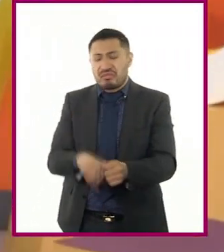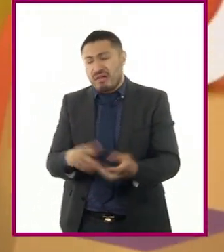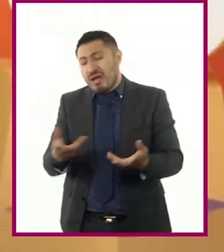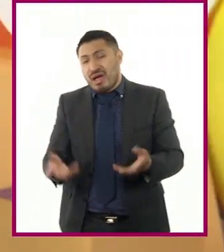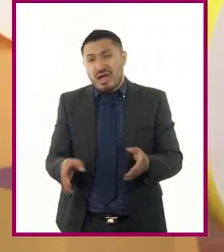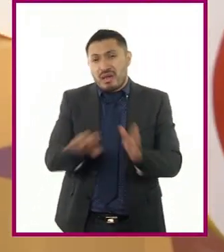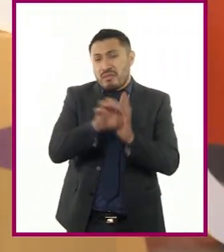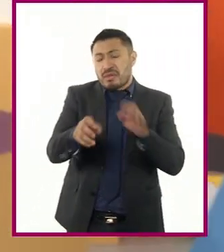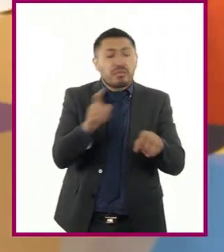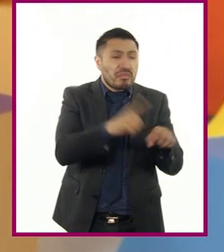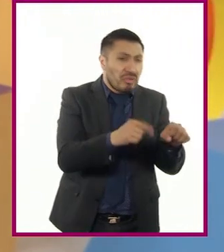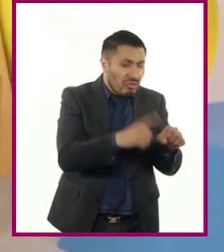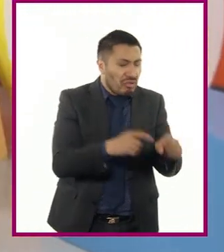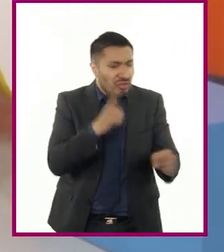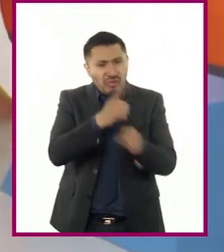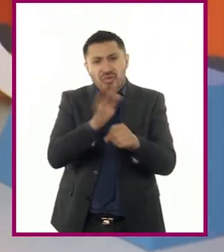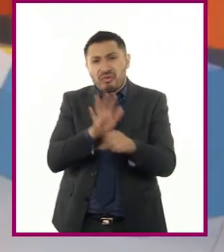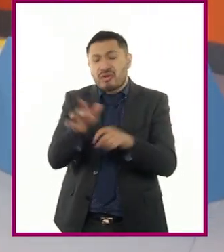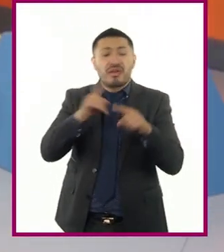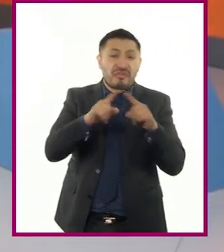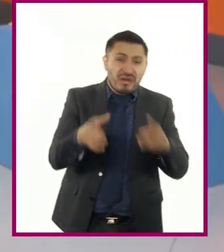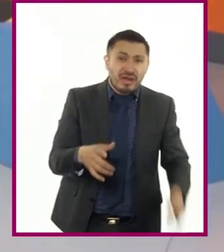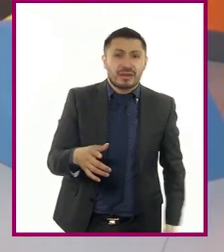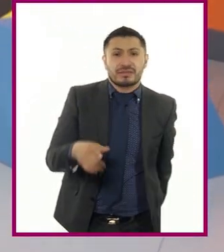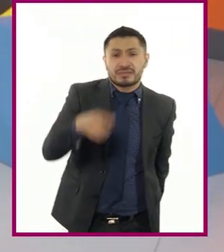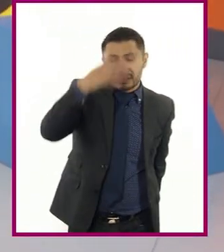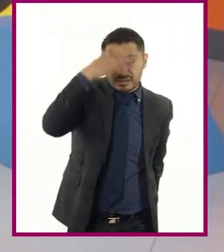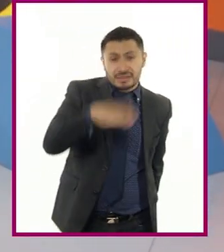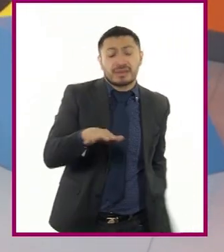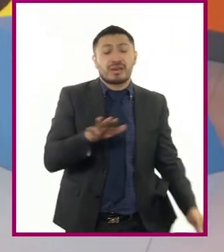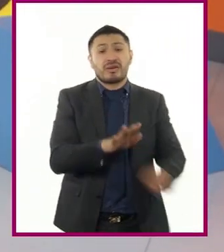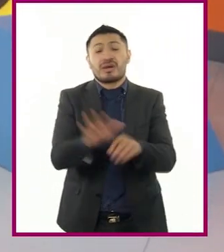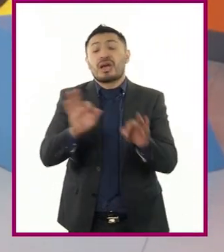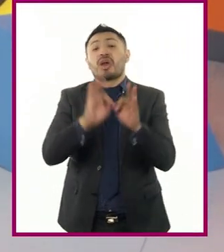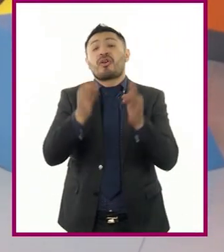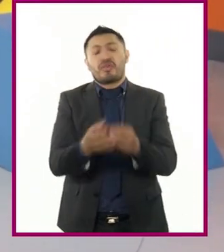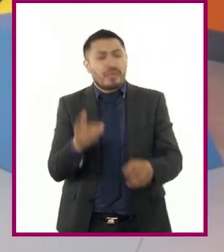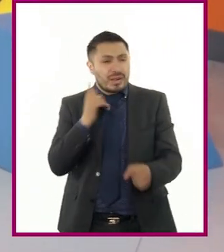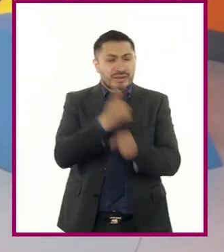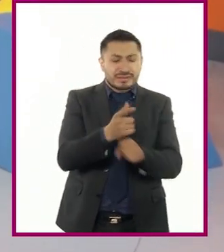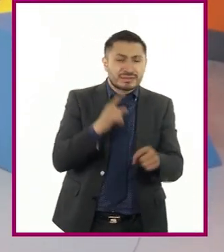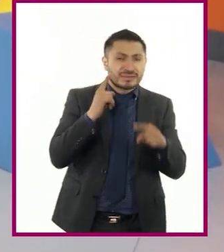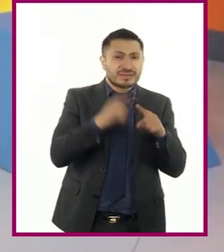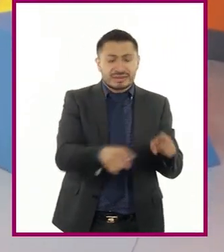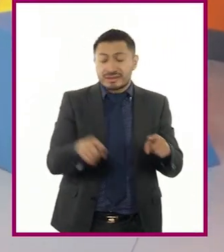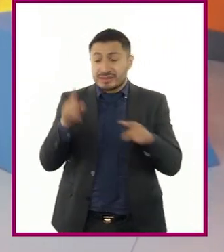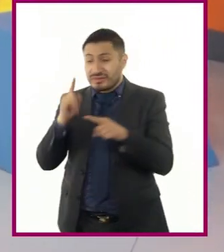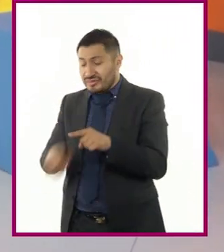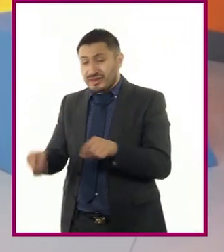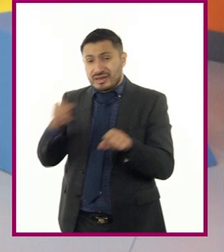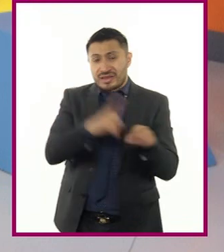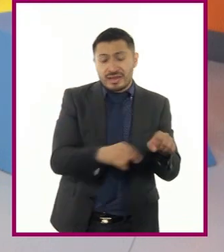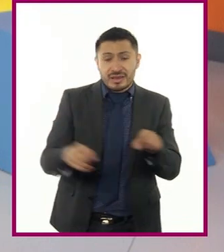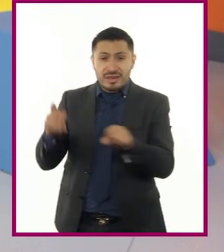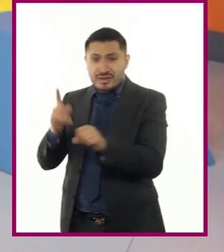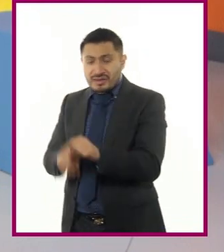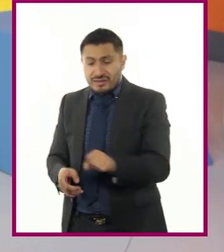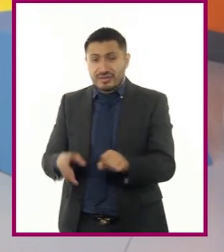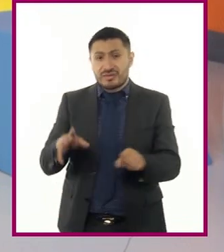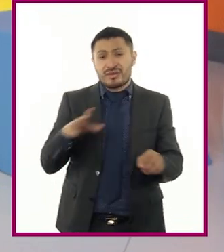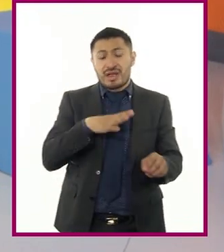distinguir los colores. ¿Sabían que la manera en la que distinguimos los colores está relacionada con la proporcionalidad